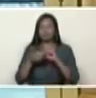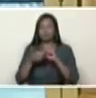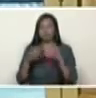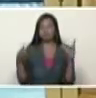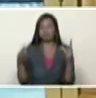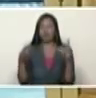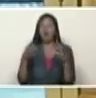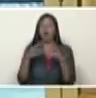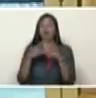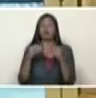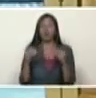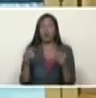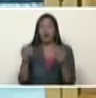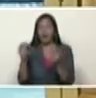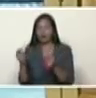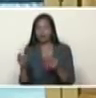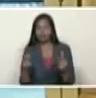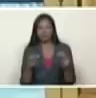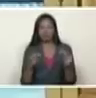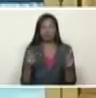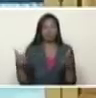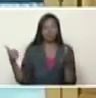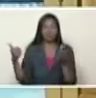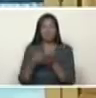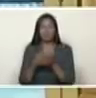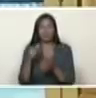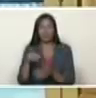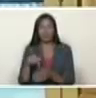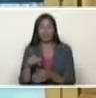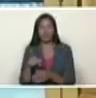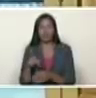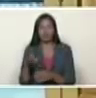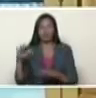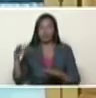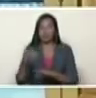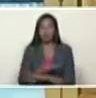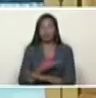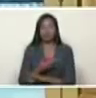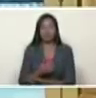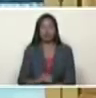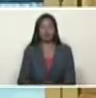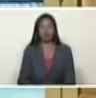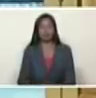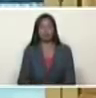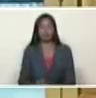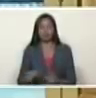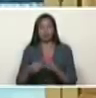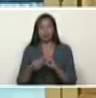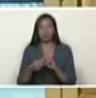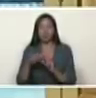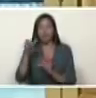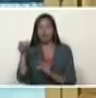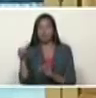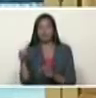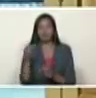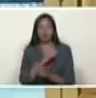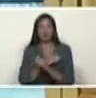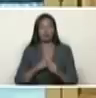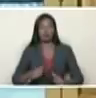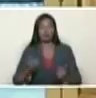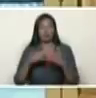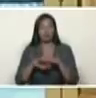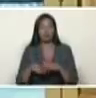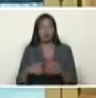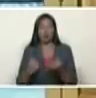desarticular, alertarme del golpe de Estado para derrotarlo con la Unión Cívico-Militar y con el poder del